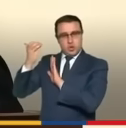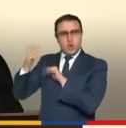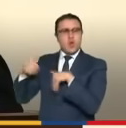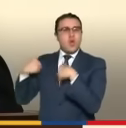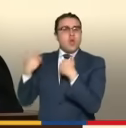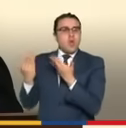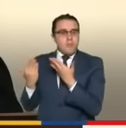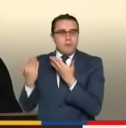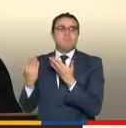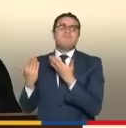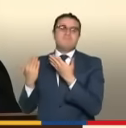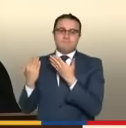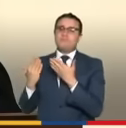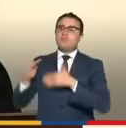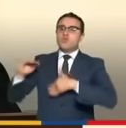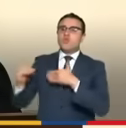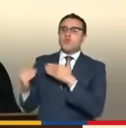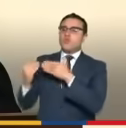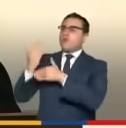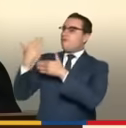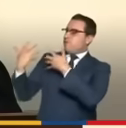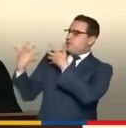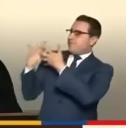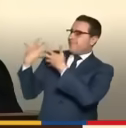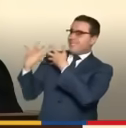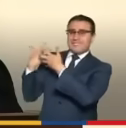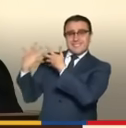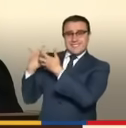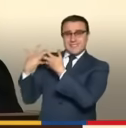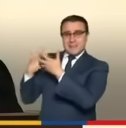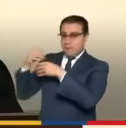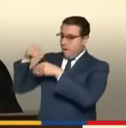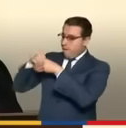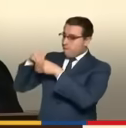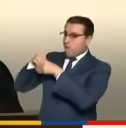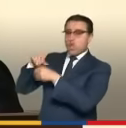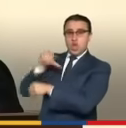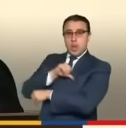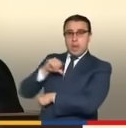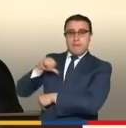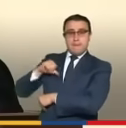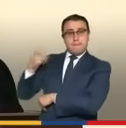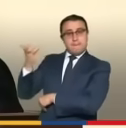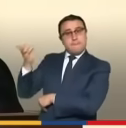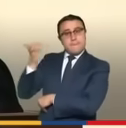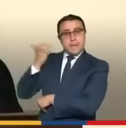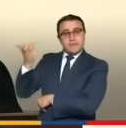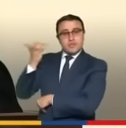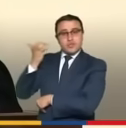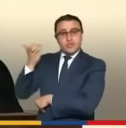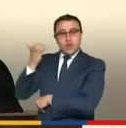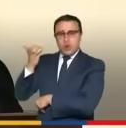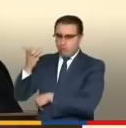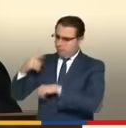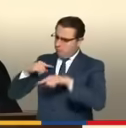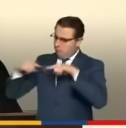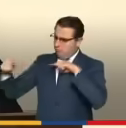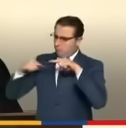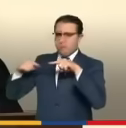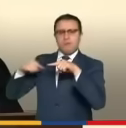del establecimiento de un sistema de fondos privados de pensión de pensiones